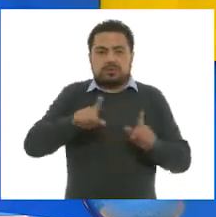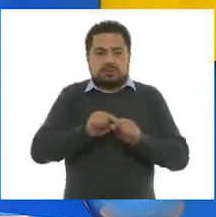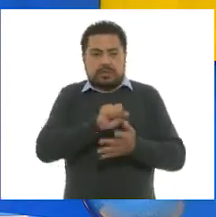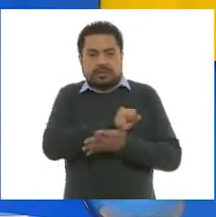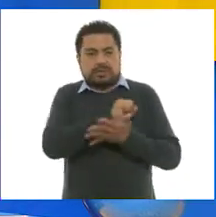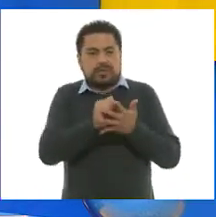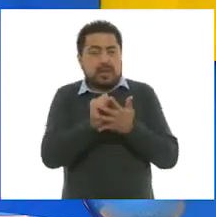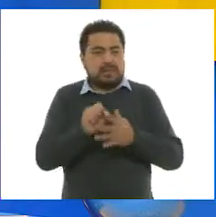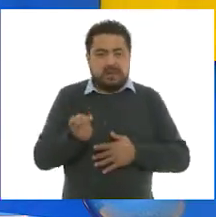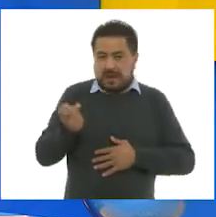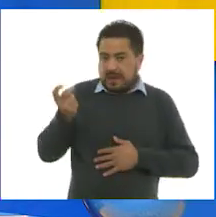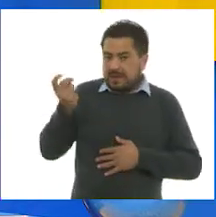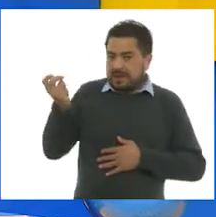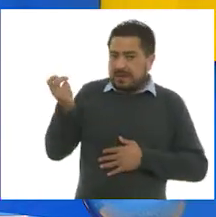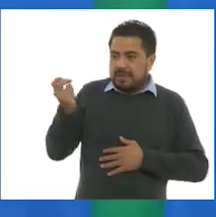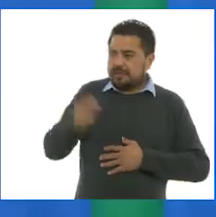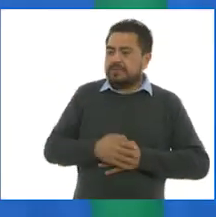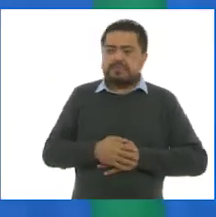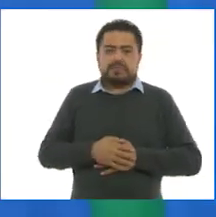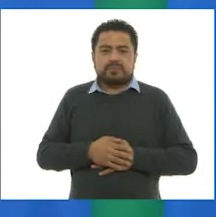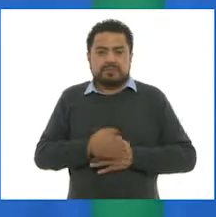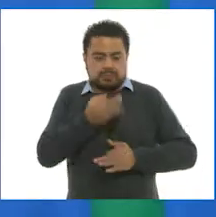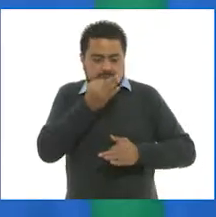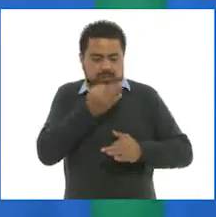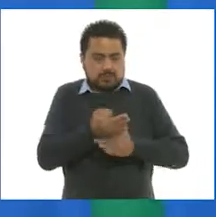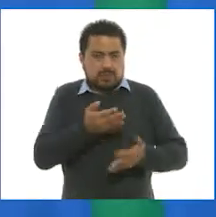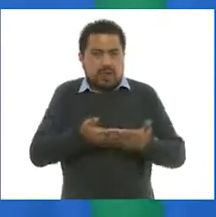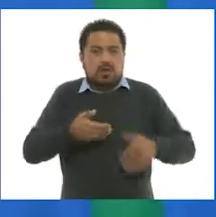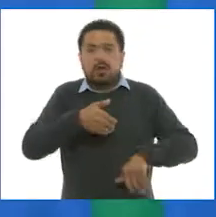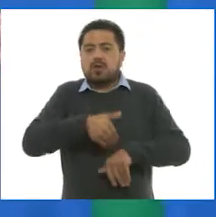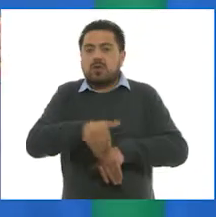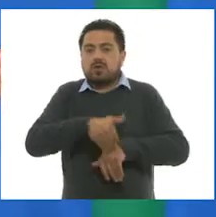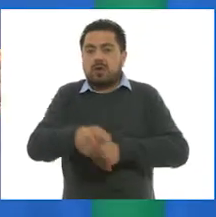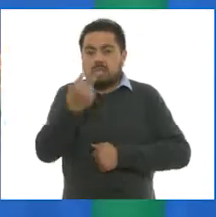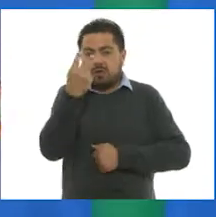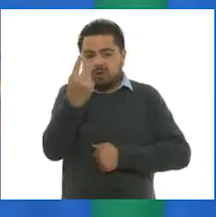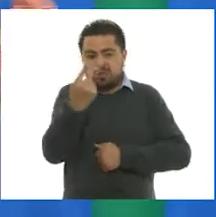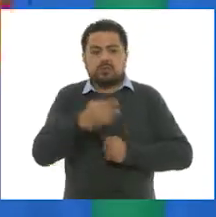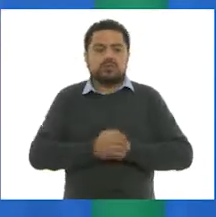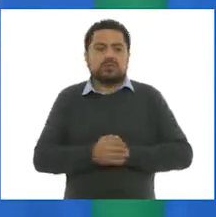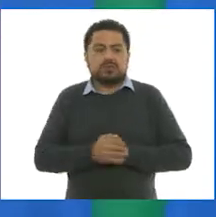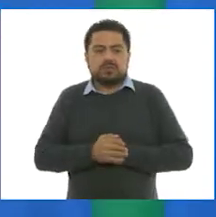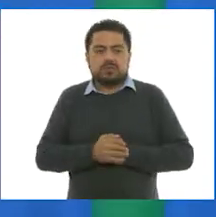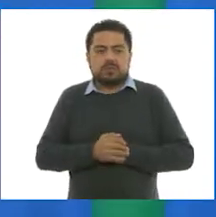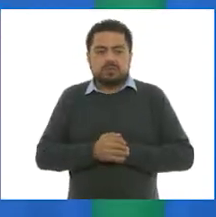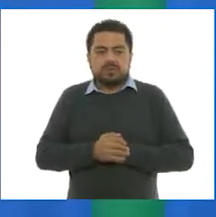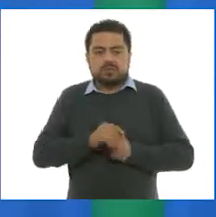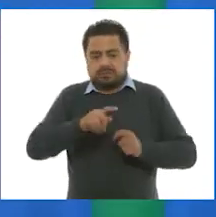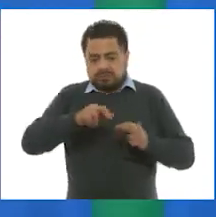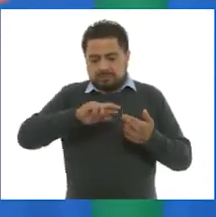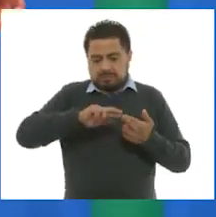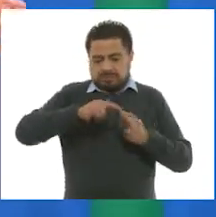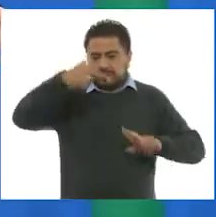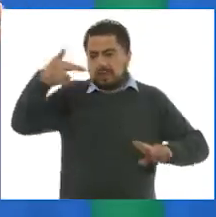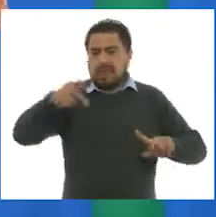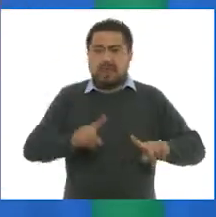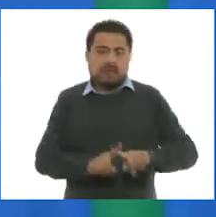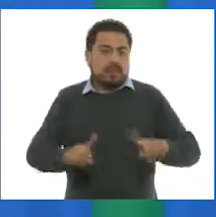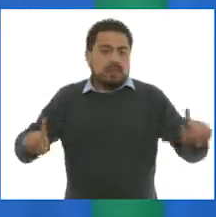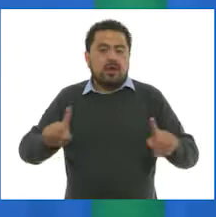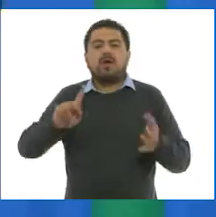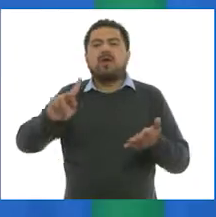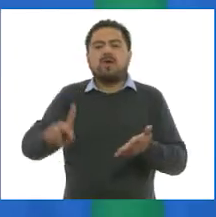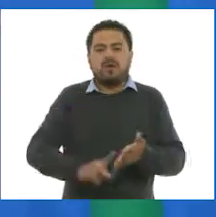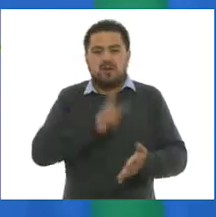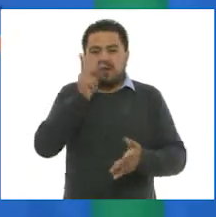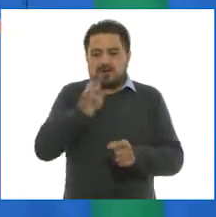es este. Marquemos ahora el número 2 o iscai. Tomamos un cordón diferente y nuevamente de